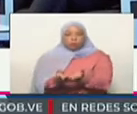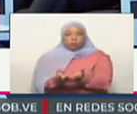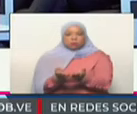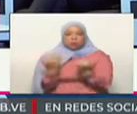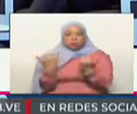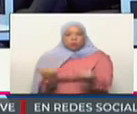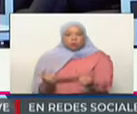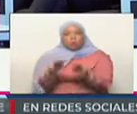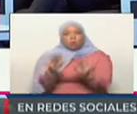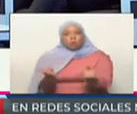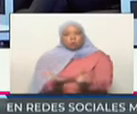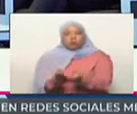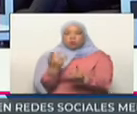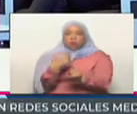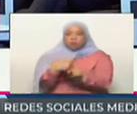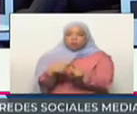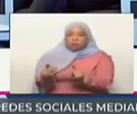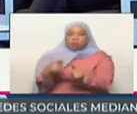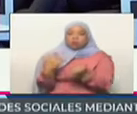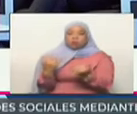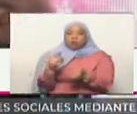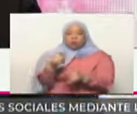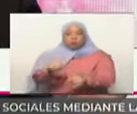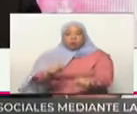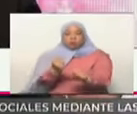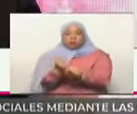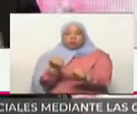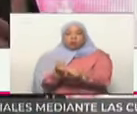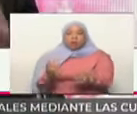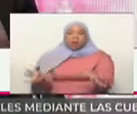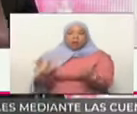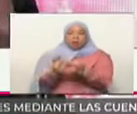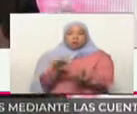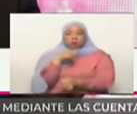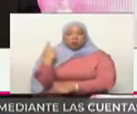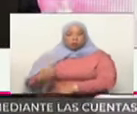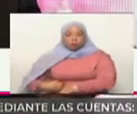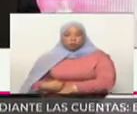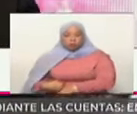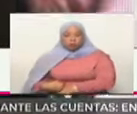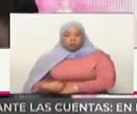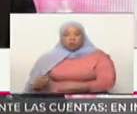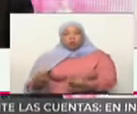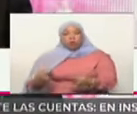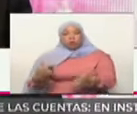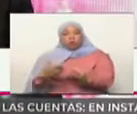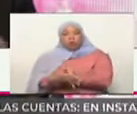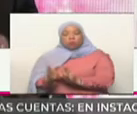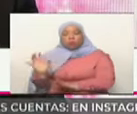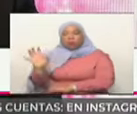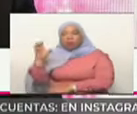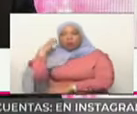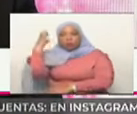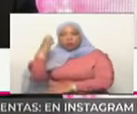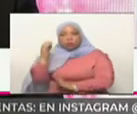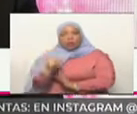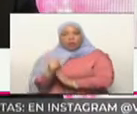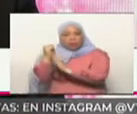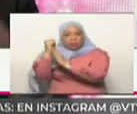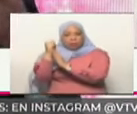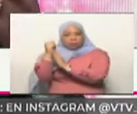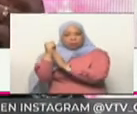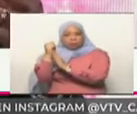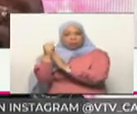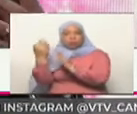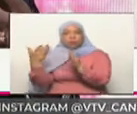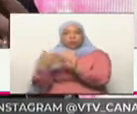estableció un mundo bipolar de dos bloques, el bloque de la Unión Soviética y el bloque de Occidente, liderado por Estados Unidos.